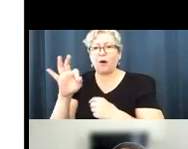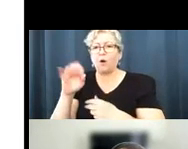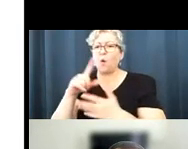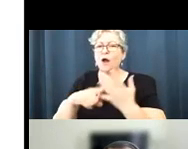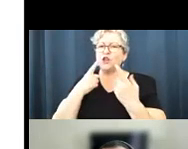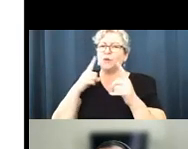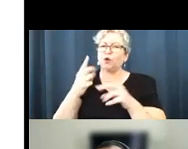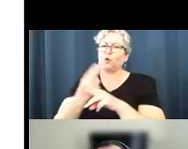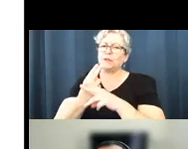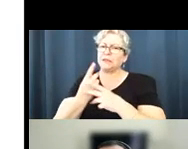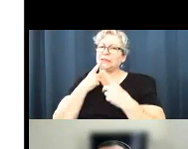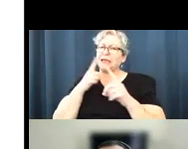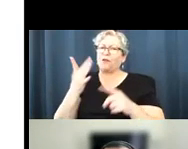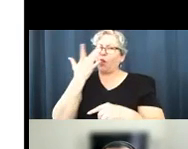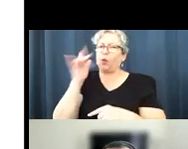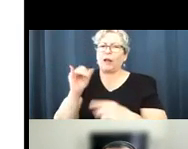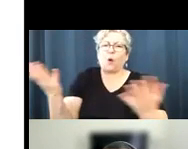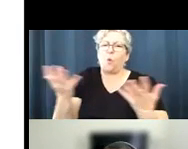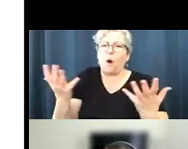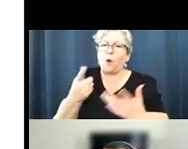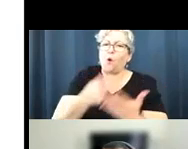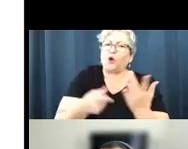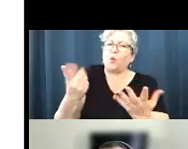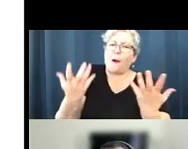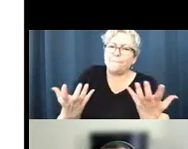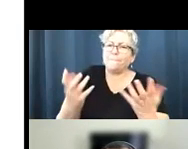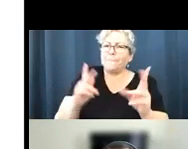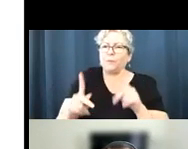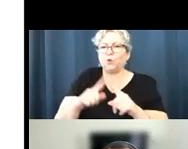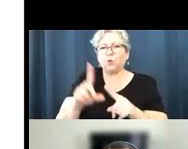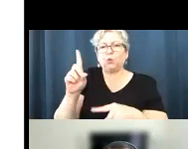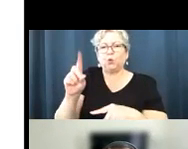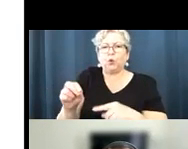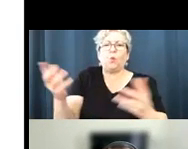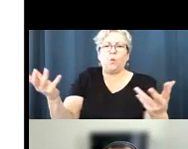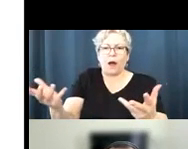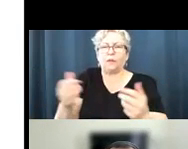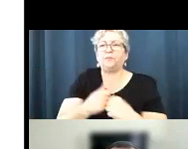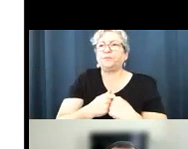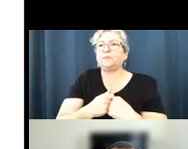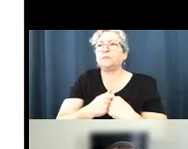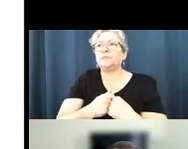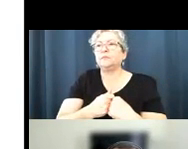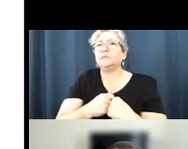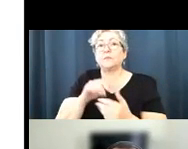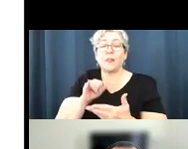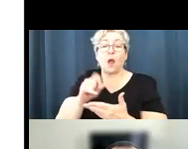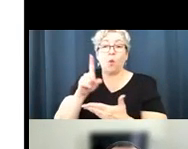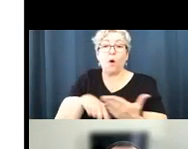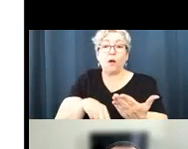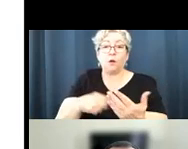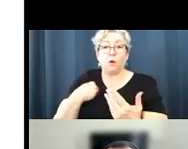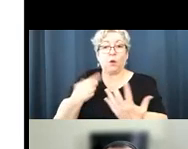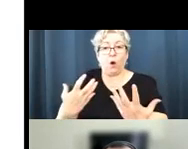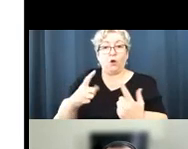está pensando de lo que él puede lograr exitosamente, ¿qué es lo que usted quiere que la persona pueda